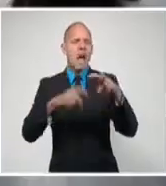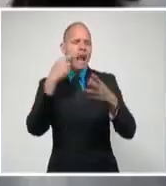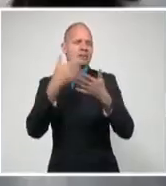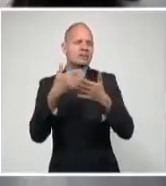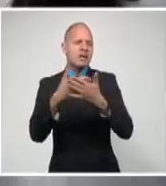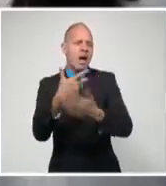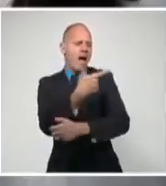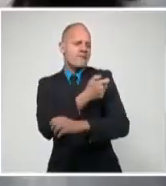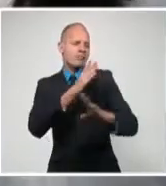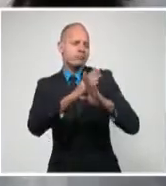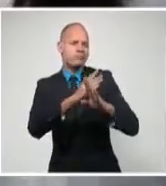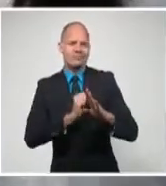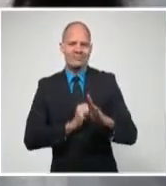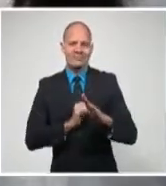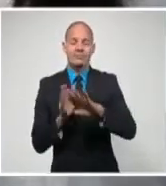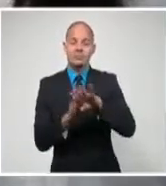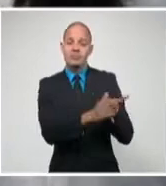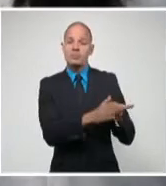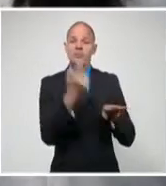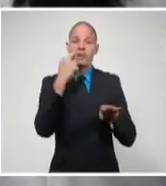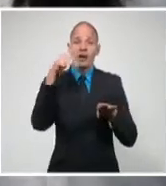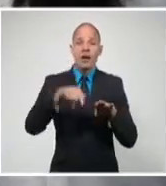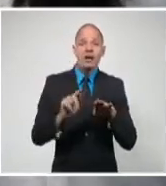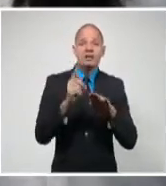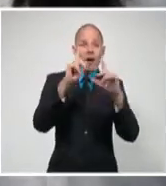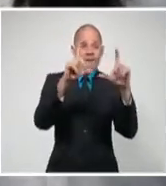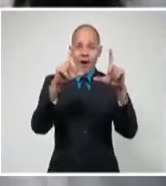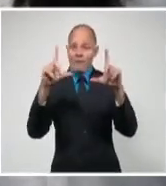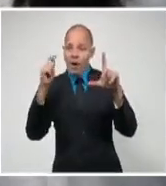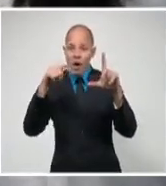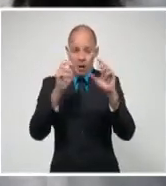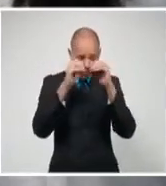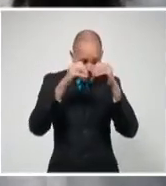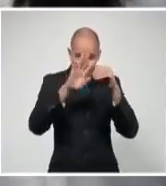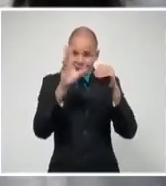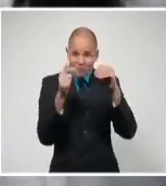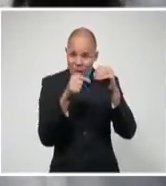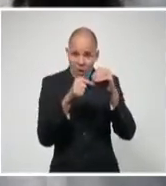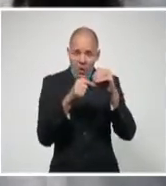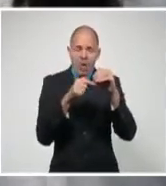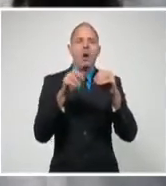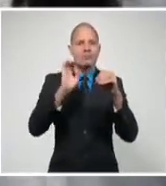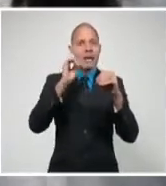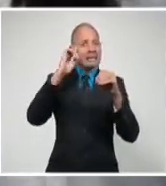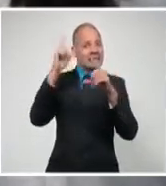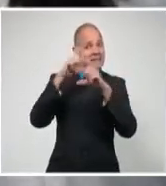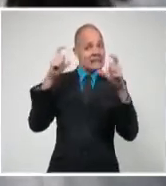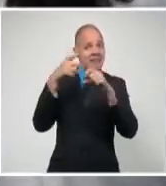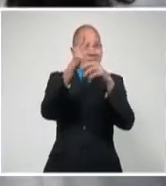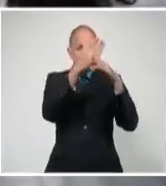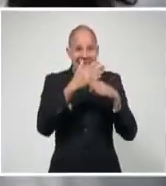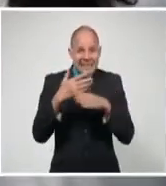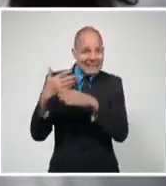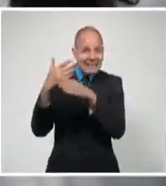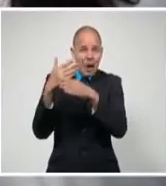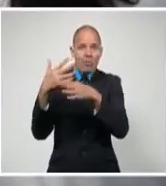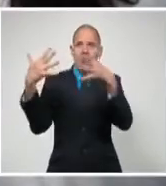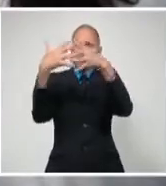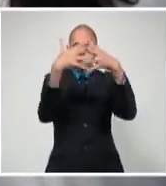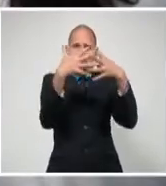Microfotografías, genoma y la comunidad científica enfocada en hallar soluciones. Todo indicaba que una vacuna contra la